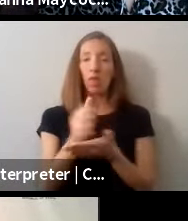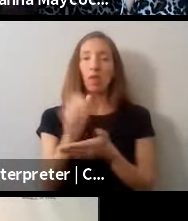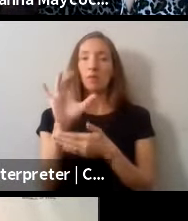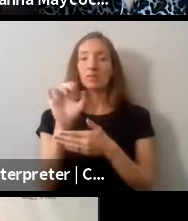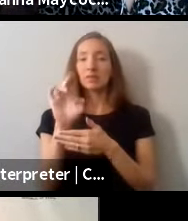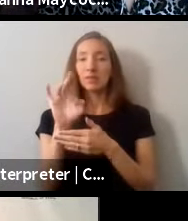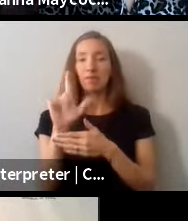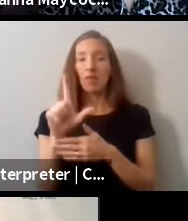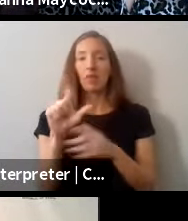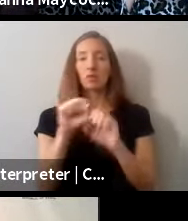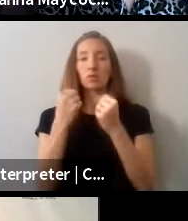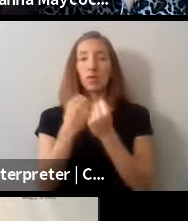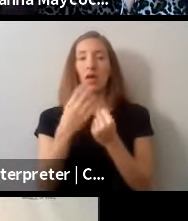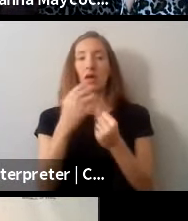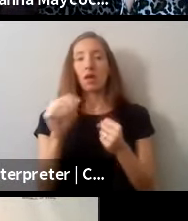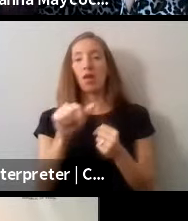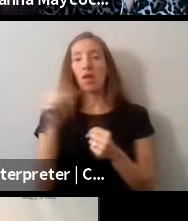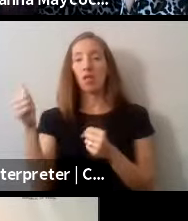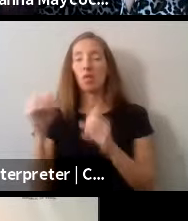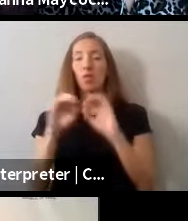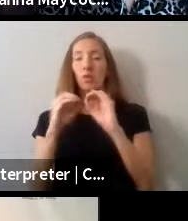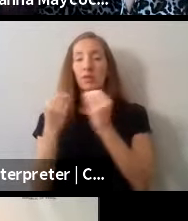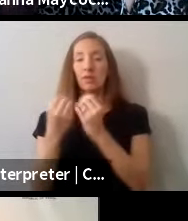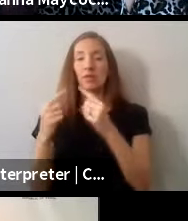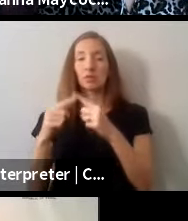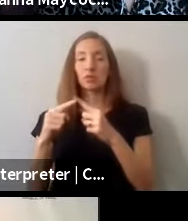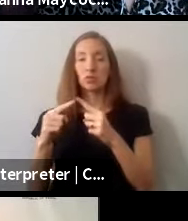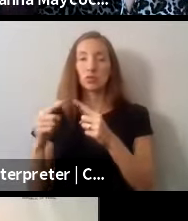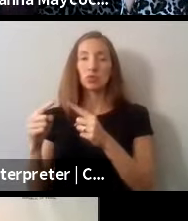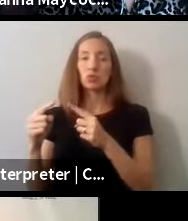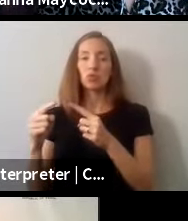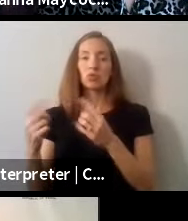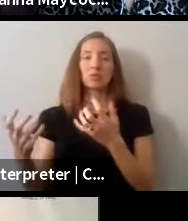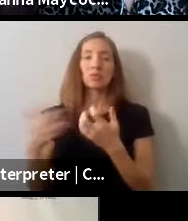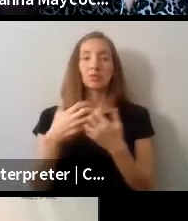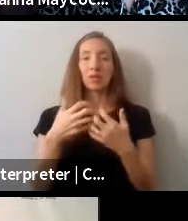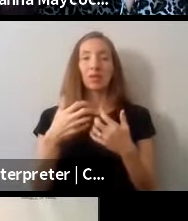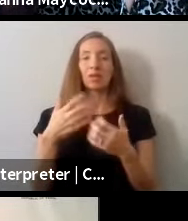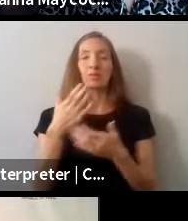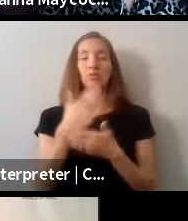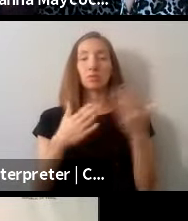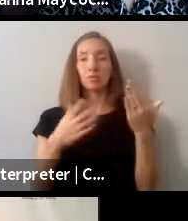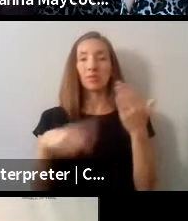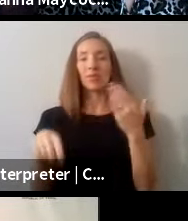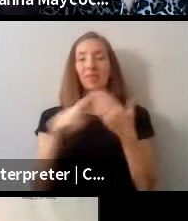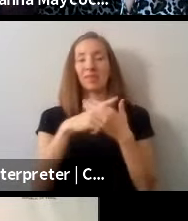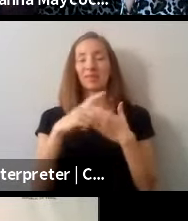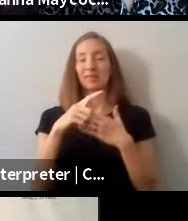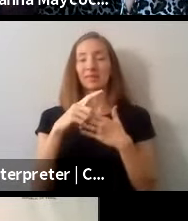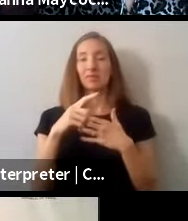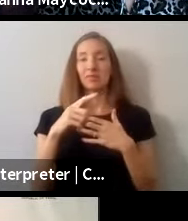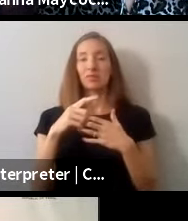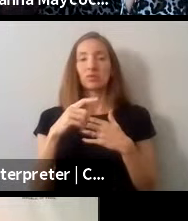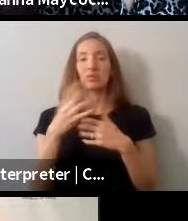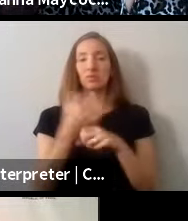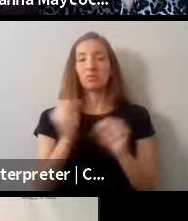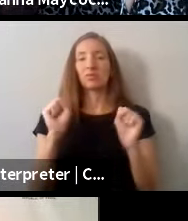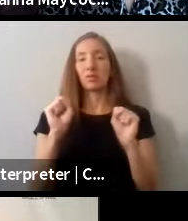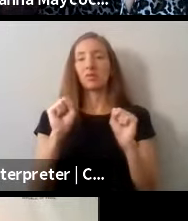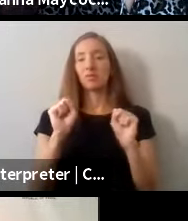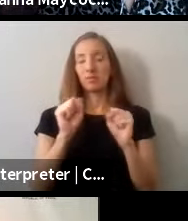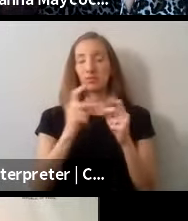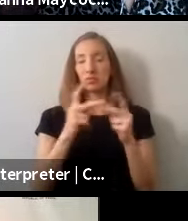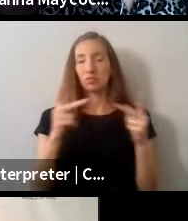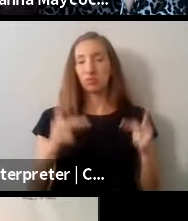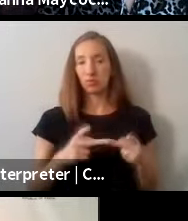y centros de protección, que son 16 en el Ecuador. Y se atendieron a más de 1.030 mujeres y sus